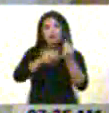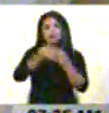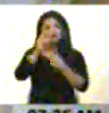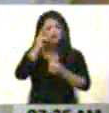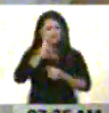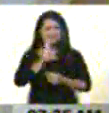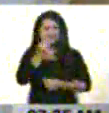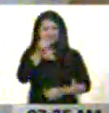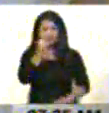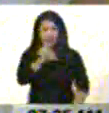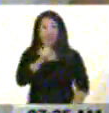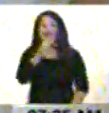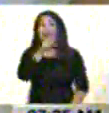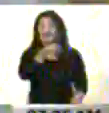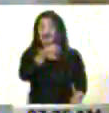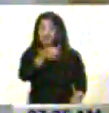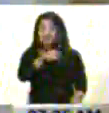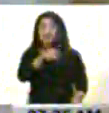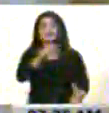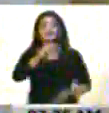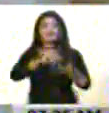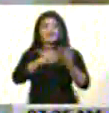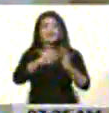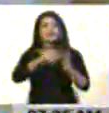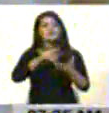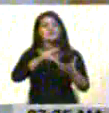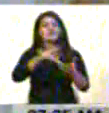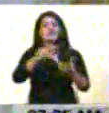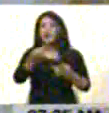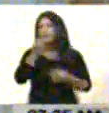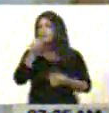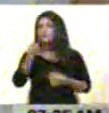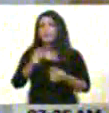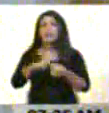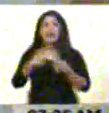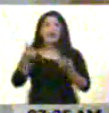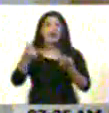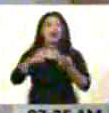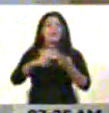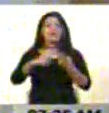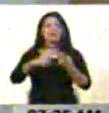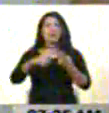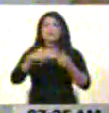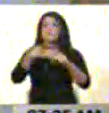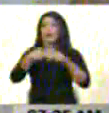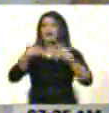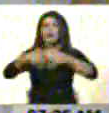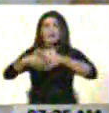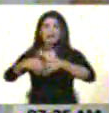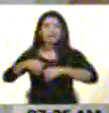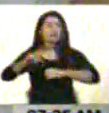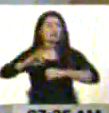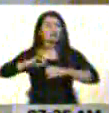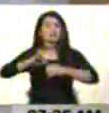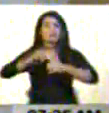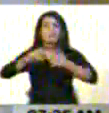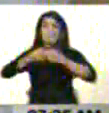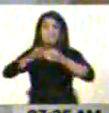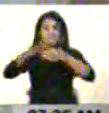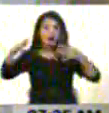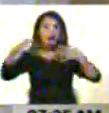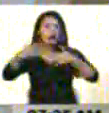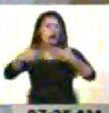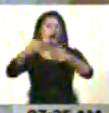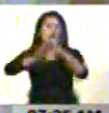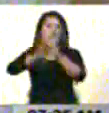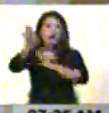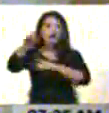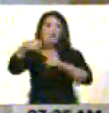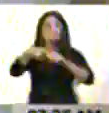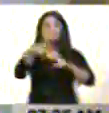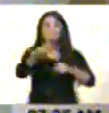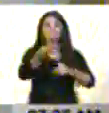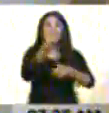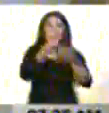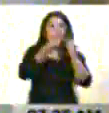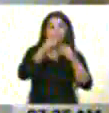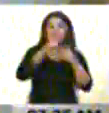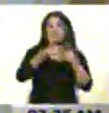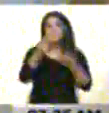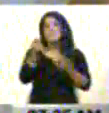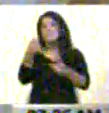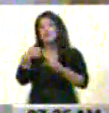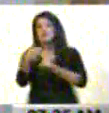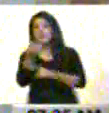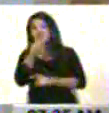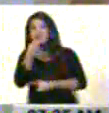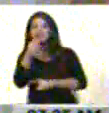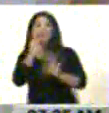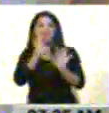eso se traduzca en abastecimiento, en levantar el aparato industrial, reactivar la economía, alimentos, medicamentos para el pueblo. Ese